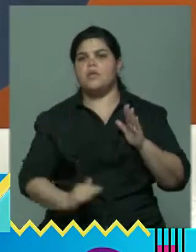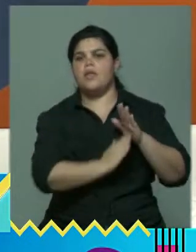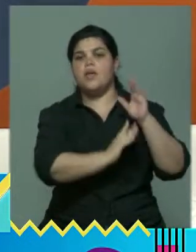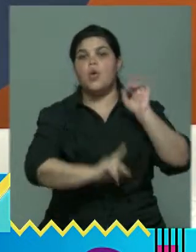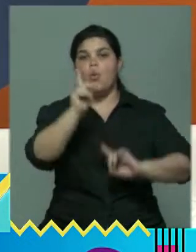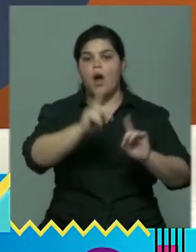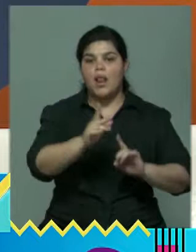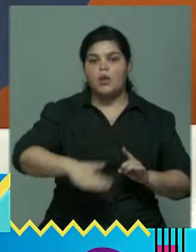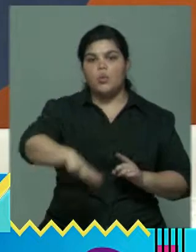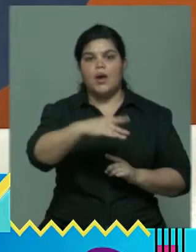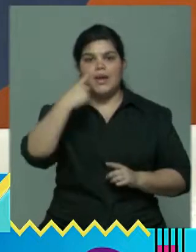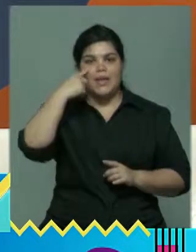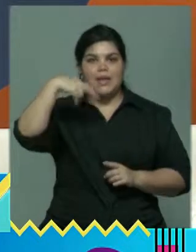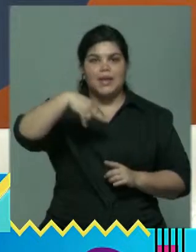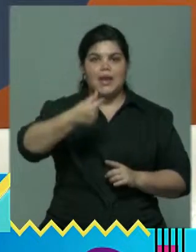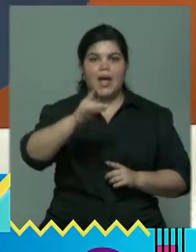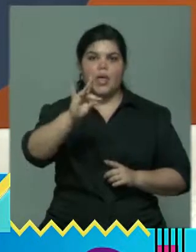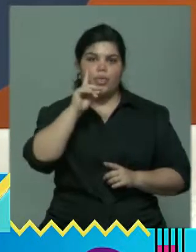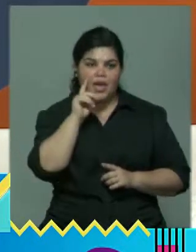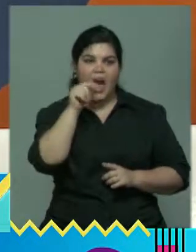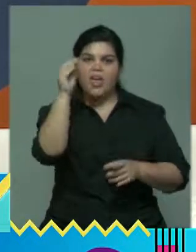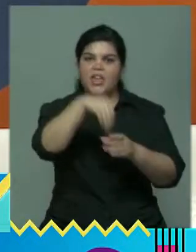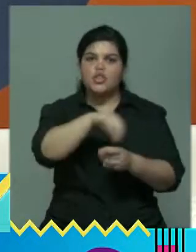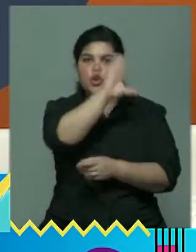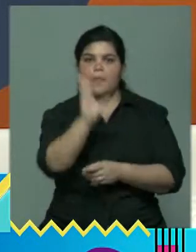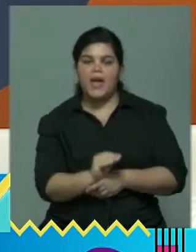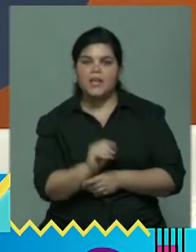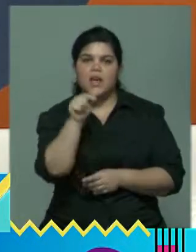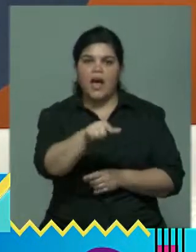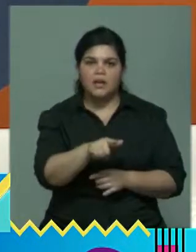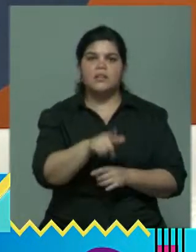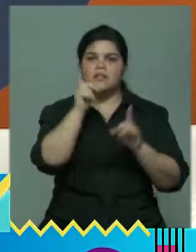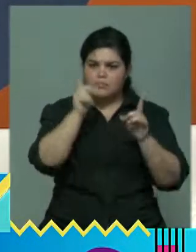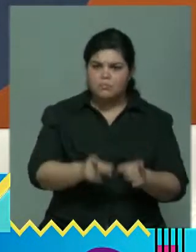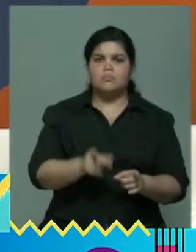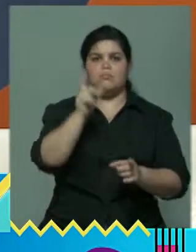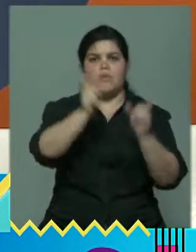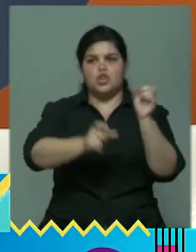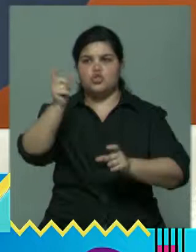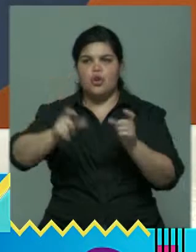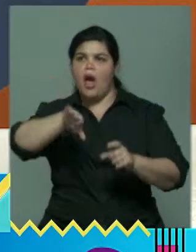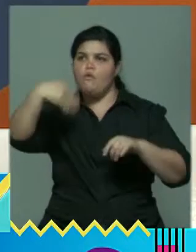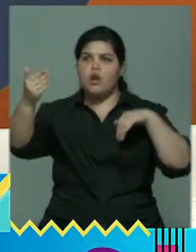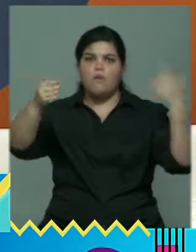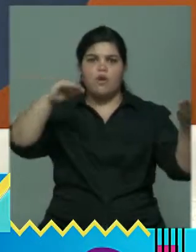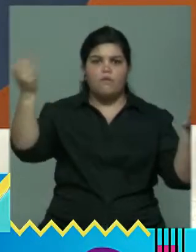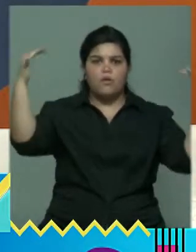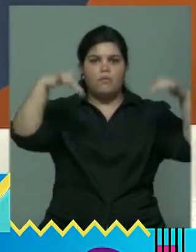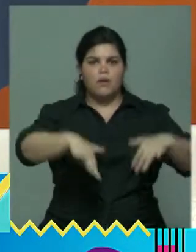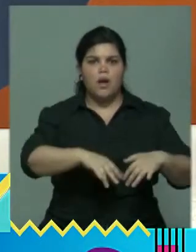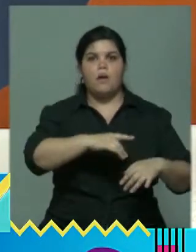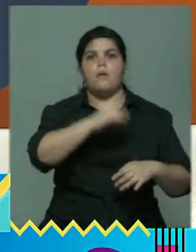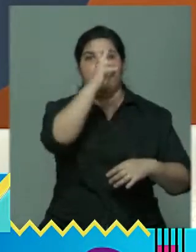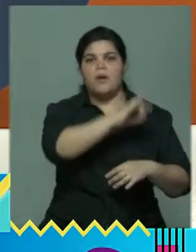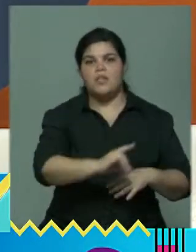del INADI, principalmente al interior, donde también hay muchísima población migrante en el interior, en el Valle de Uco, en el sur, ¿sí?